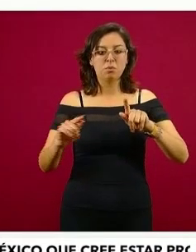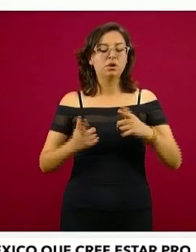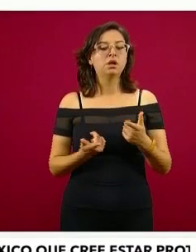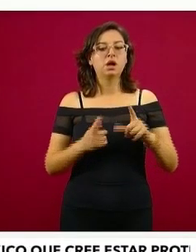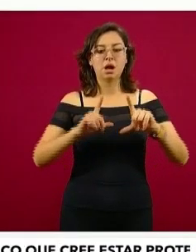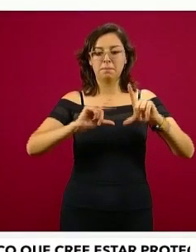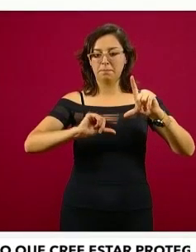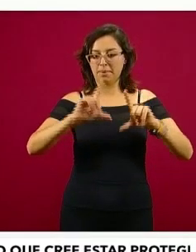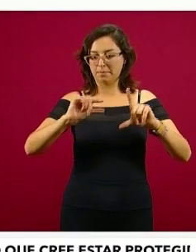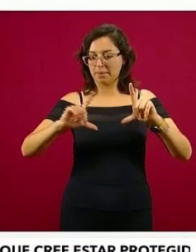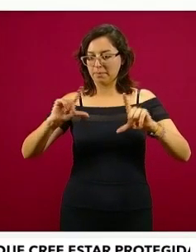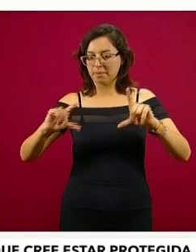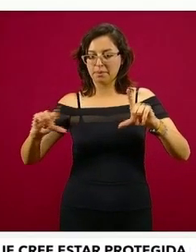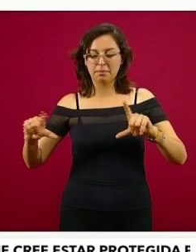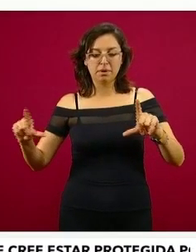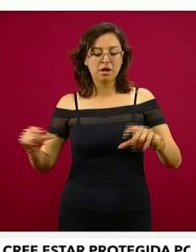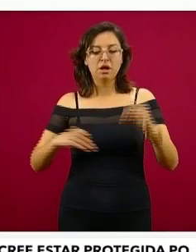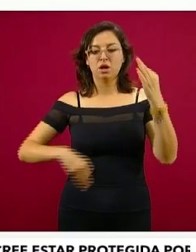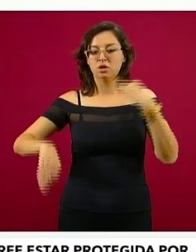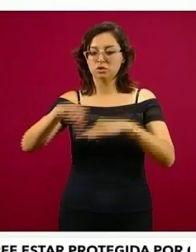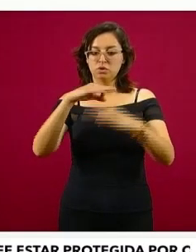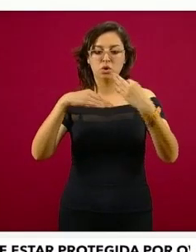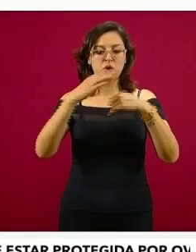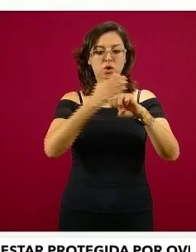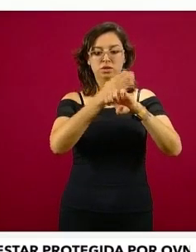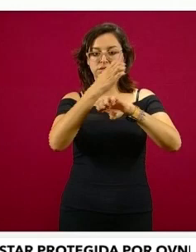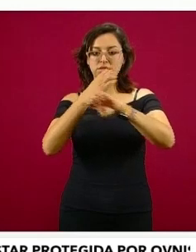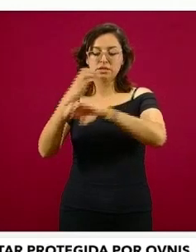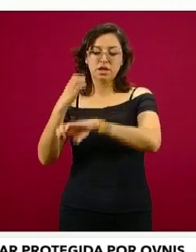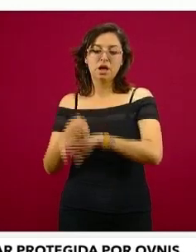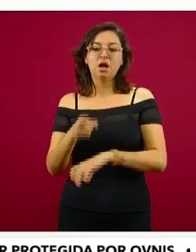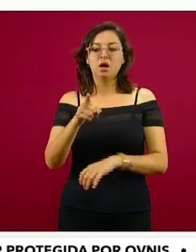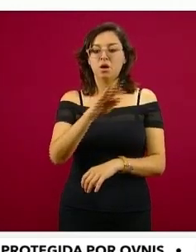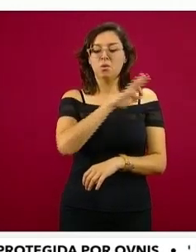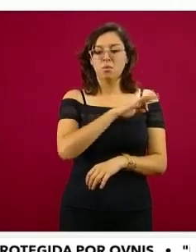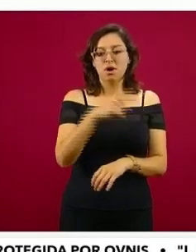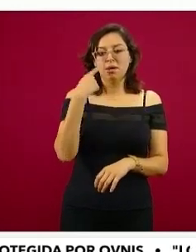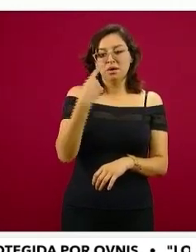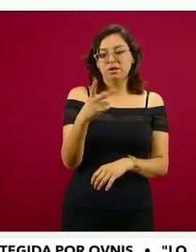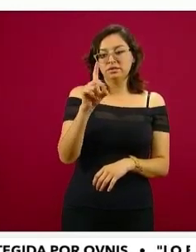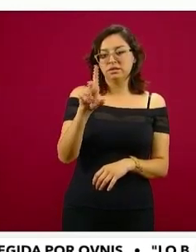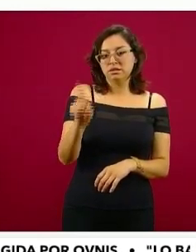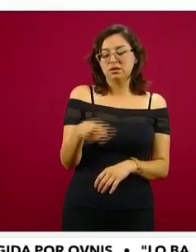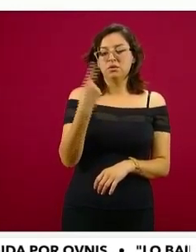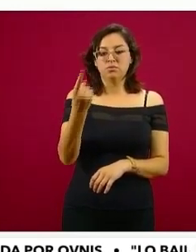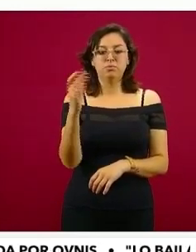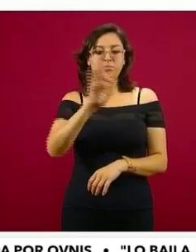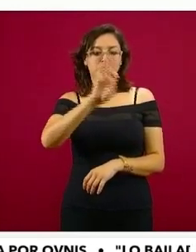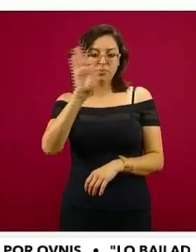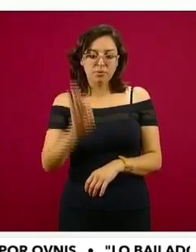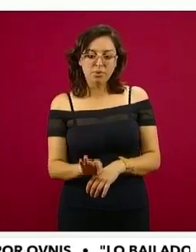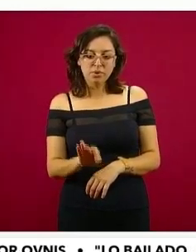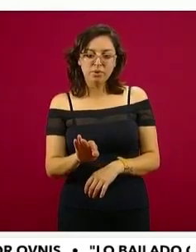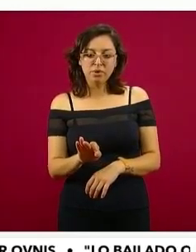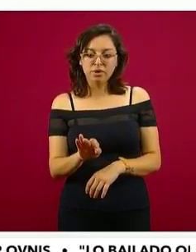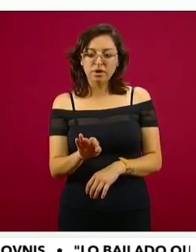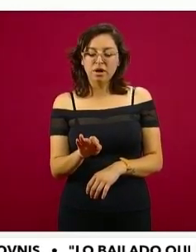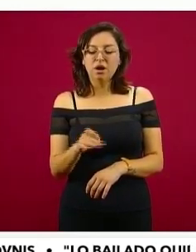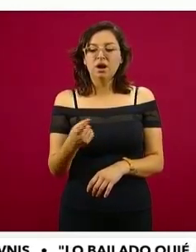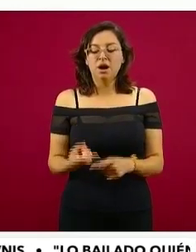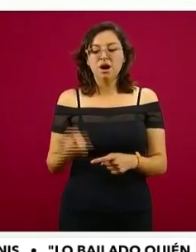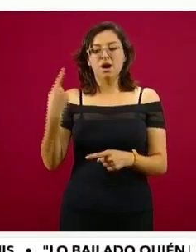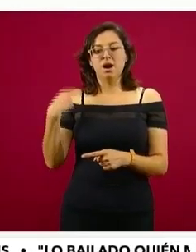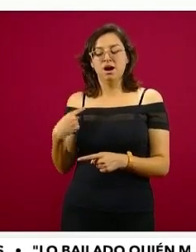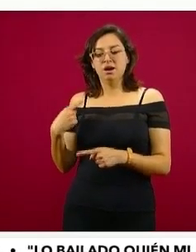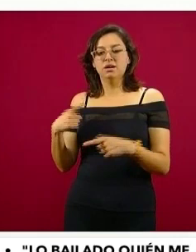entidades. Aquí al fondo, en la última barra de la derecha, ahí tenemos el 31% que estábamos mencionando en la diapositiva anterior, que